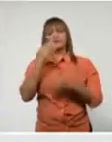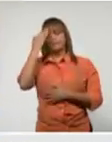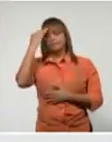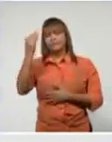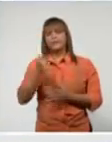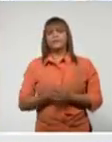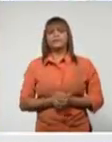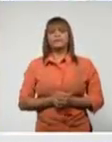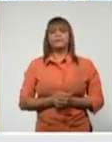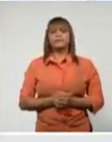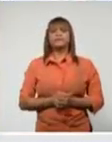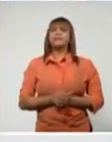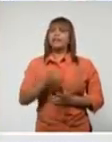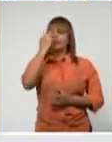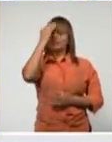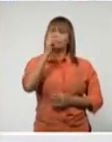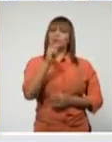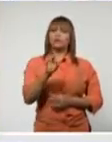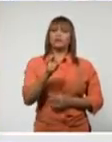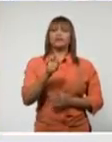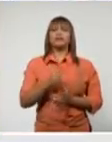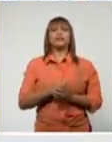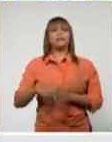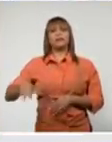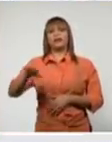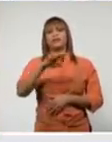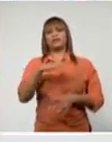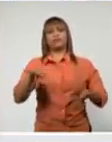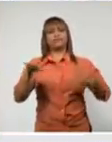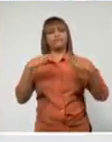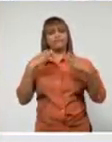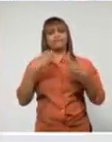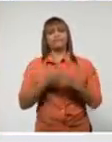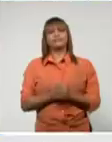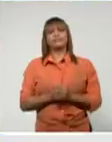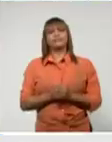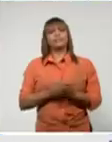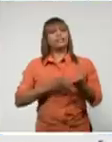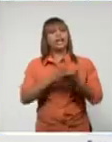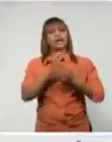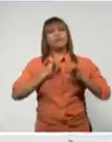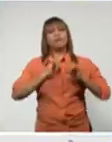agradecimiento también para usted y, por supuesto, para todos los que nos siguen. Devolvemos la señal a los estudios centrales.